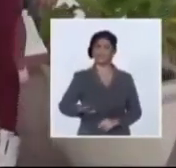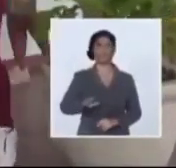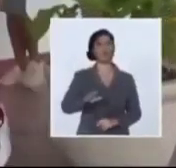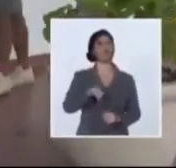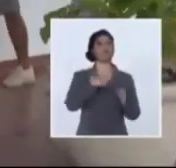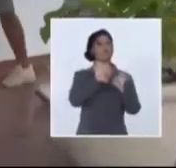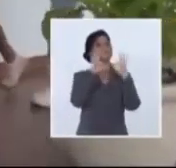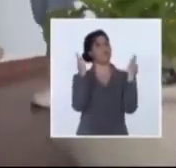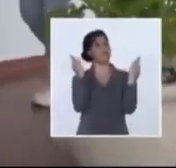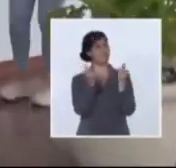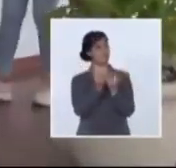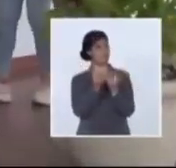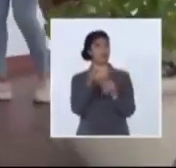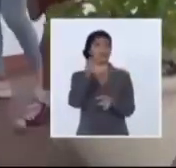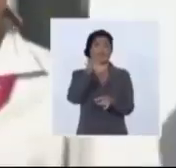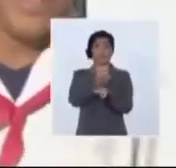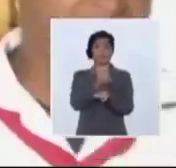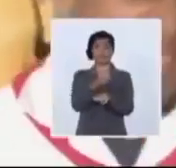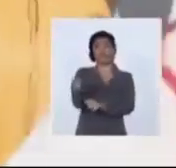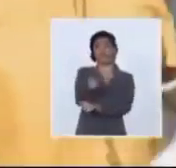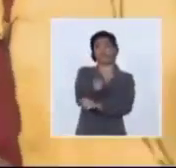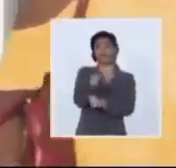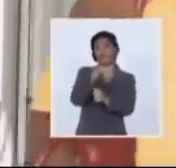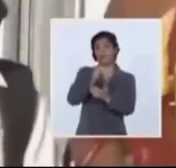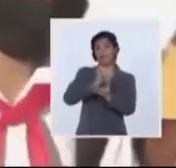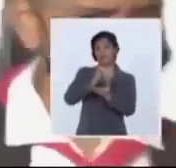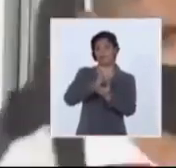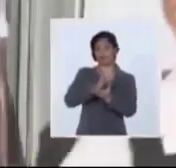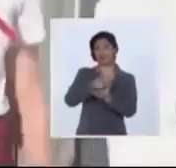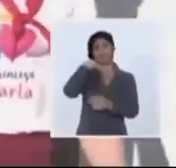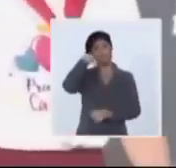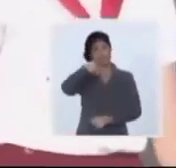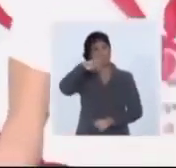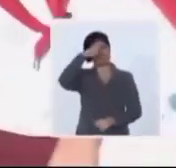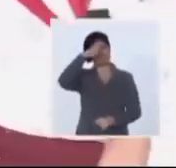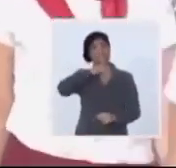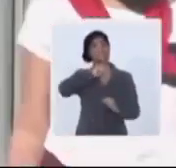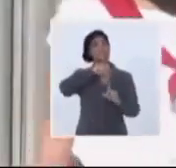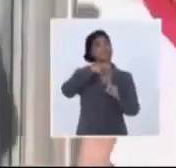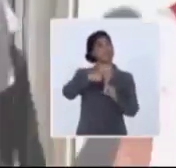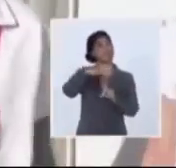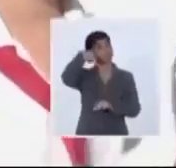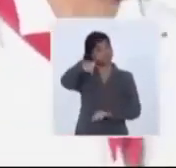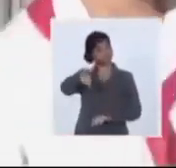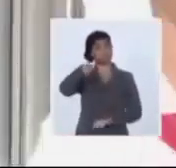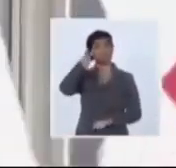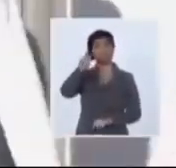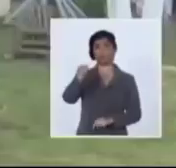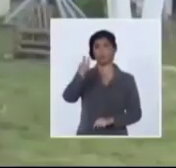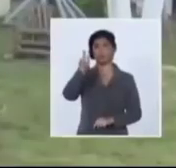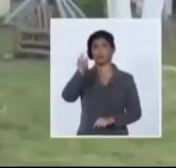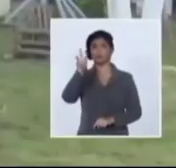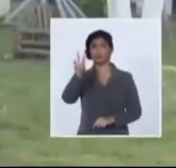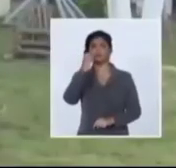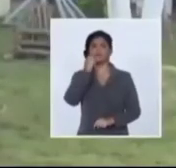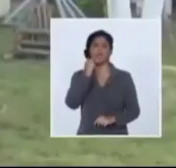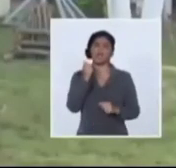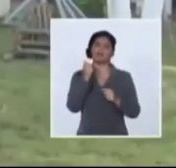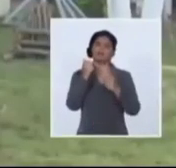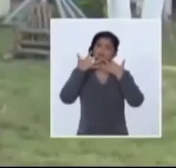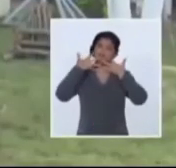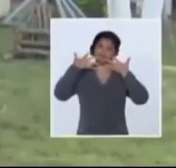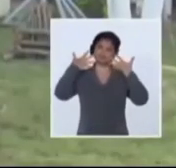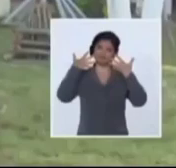padres comenzaron las clases y era este septiembre del 2023 lo más deseado